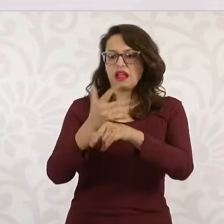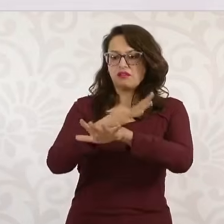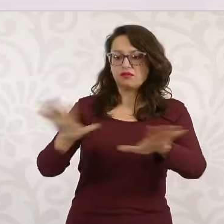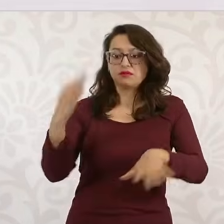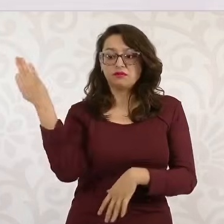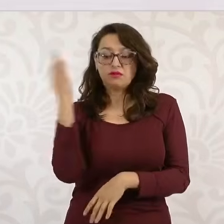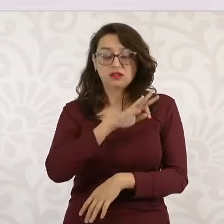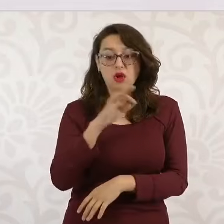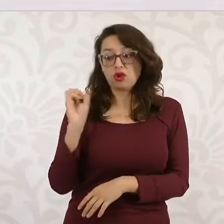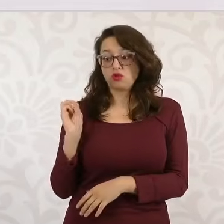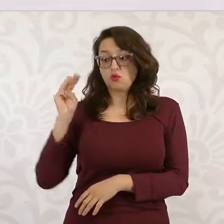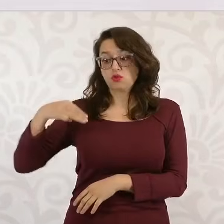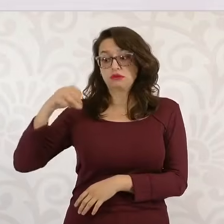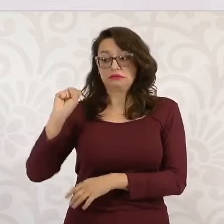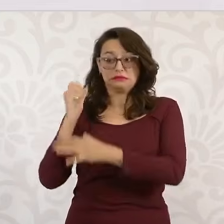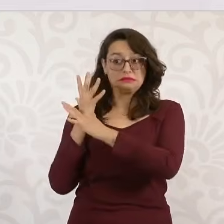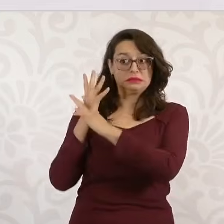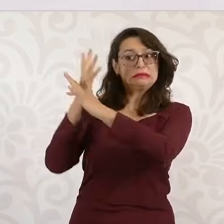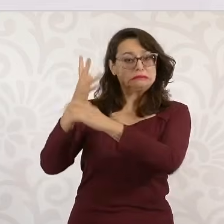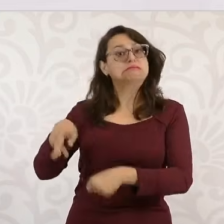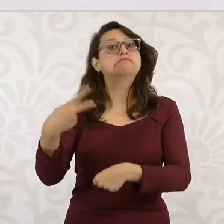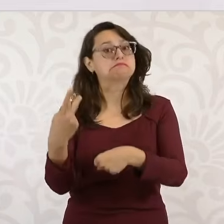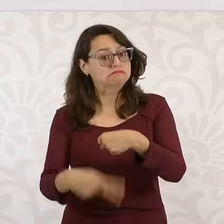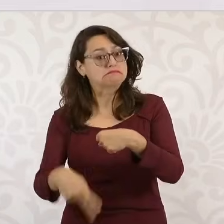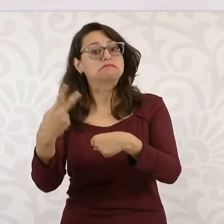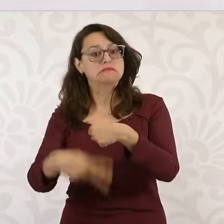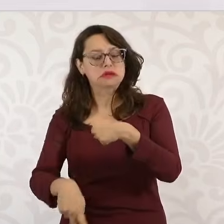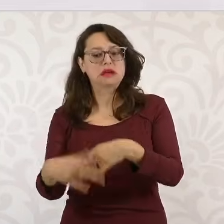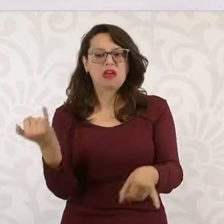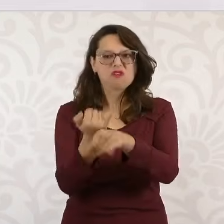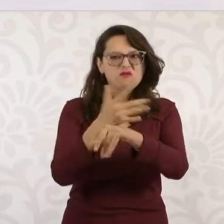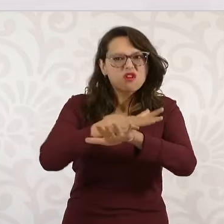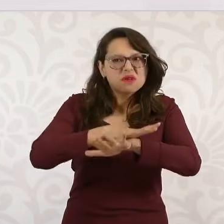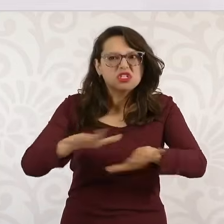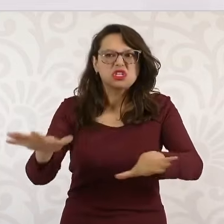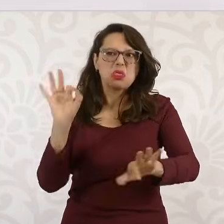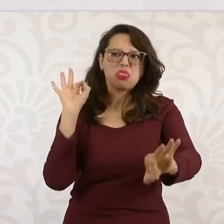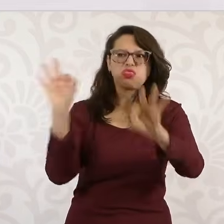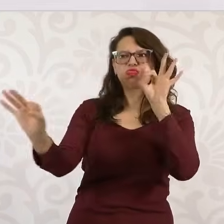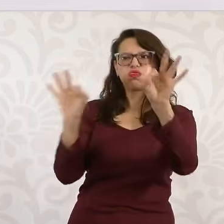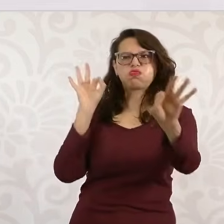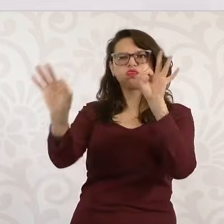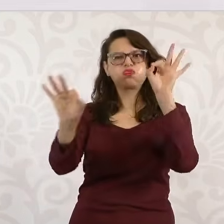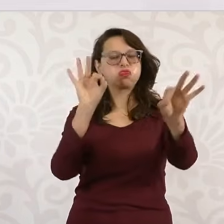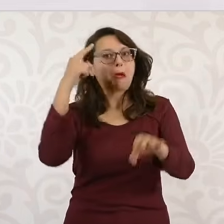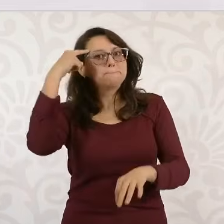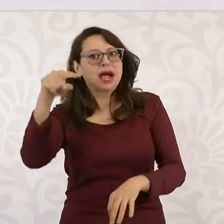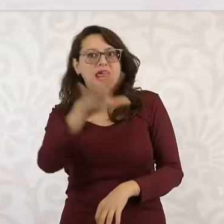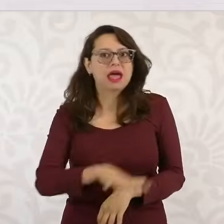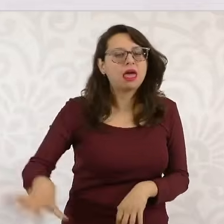Salud, es un tipo de riesgo informativo que se origina con la intención maliciosa de sembrar la discordia,